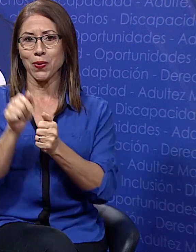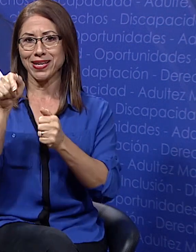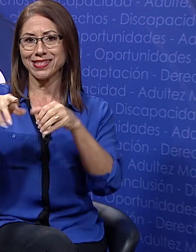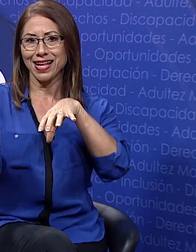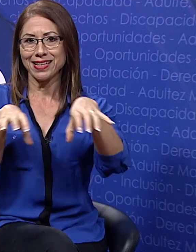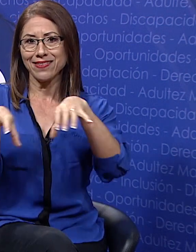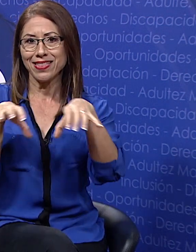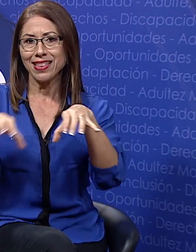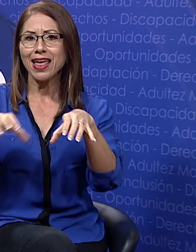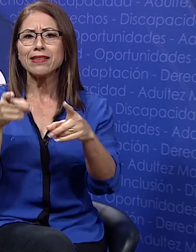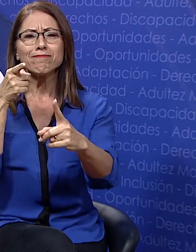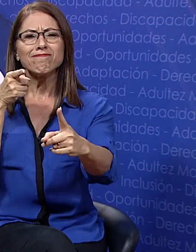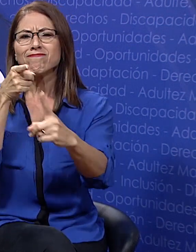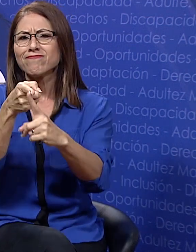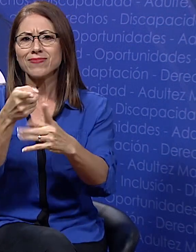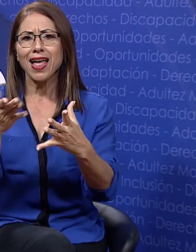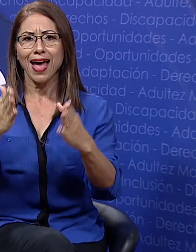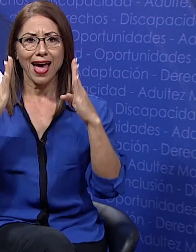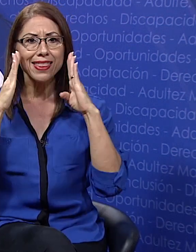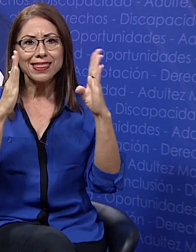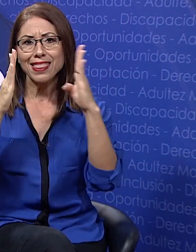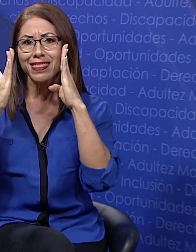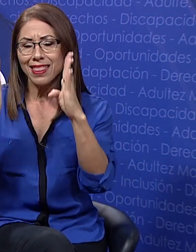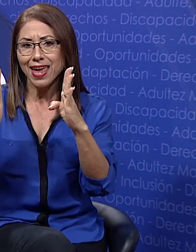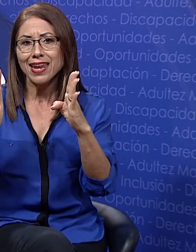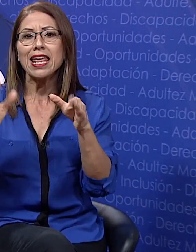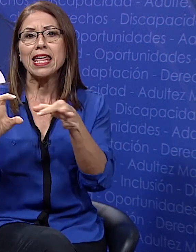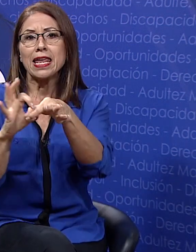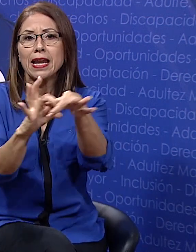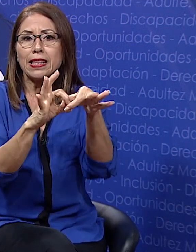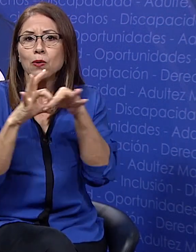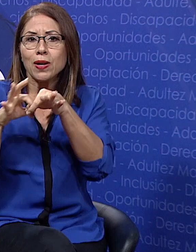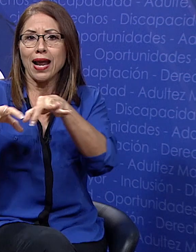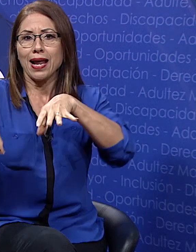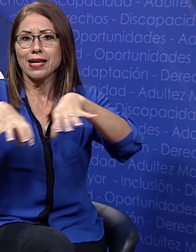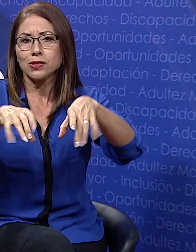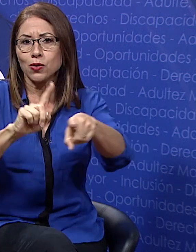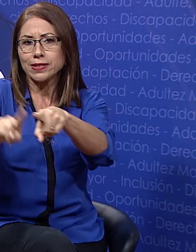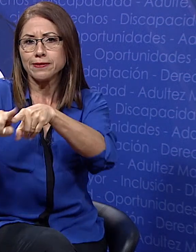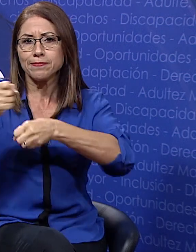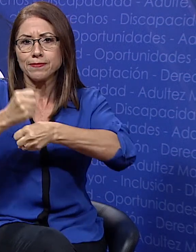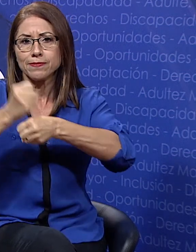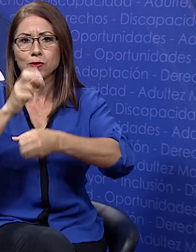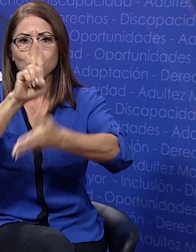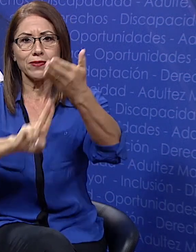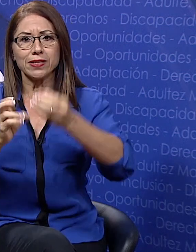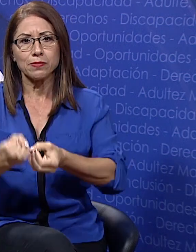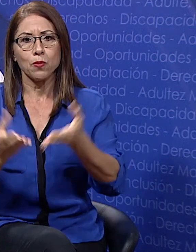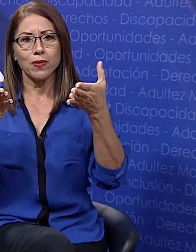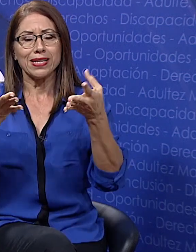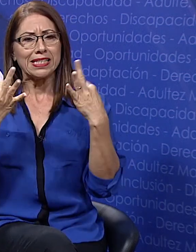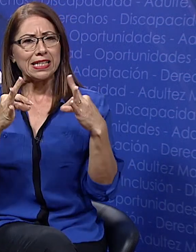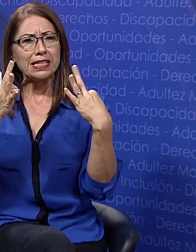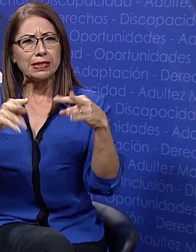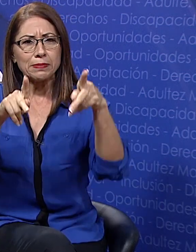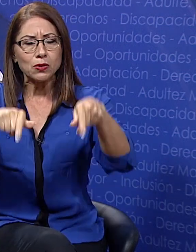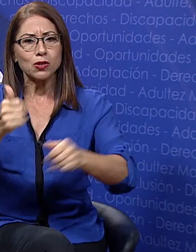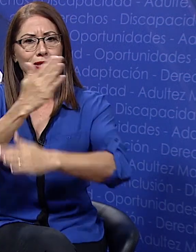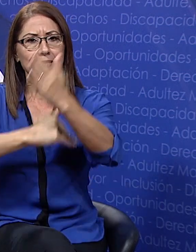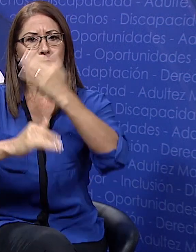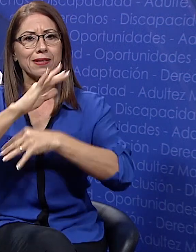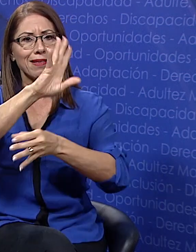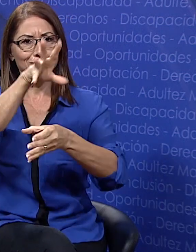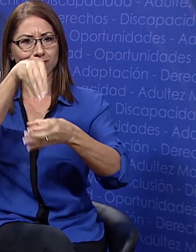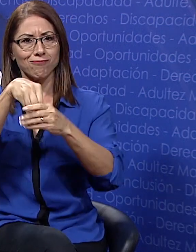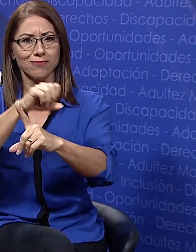esta actividad se busca atender y articular las acciones de las universidades públicas que procuren la inclusión de las personas